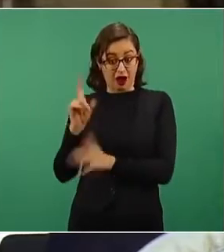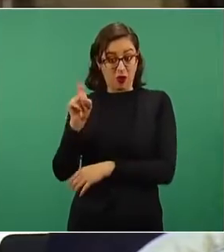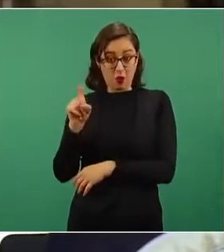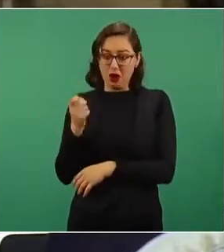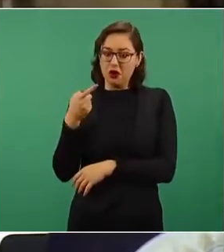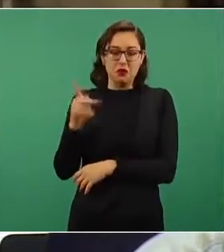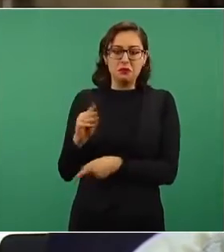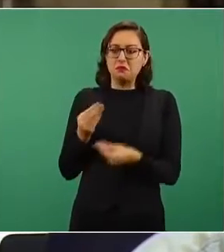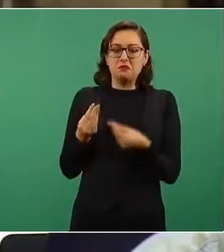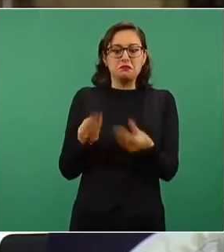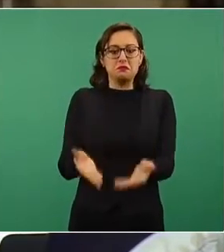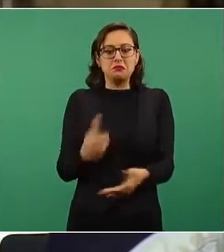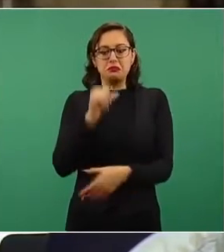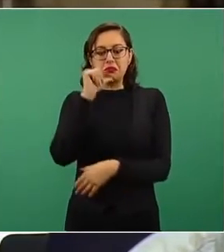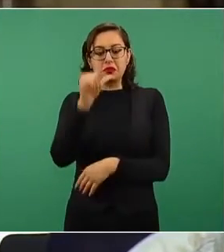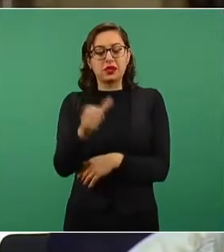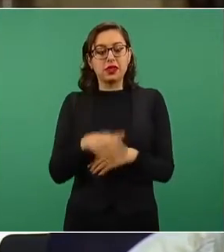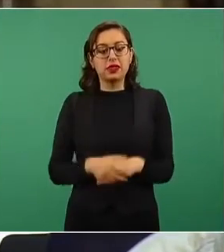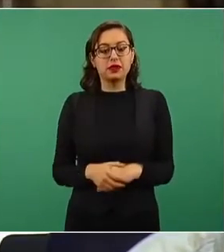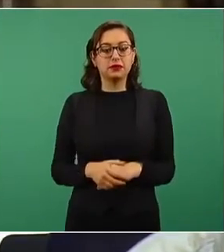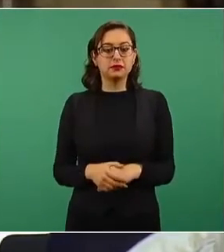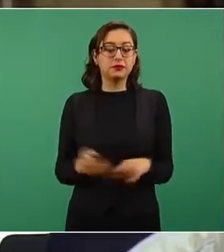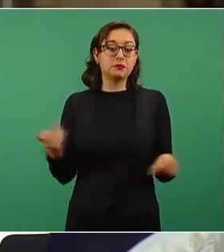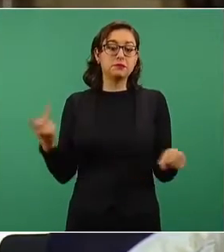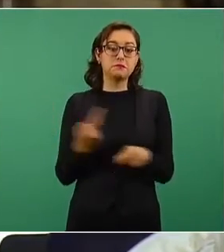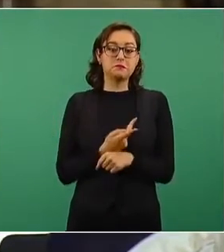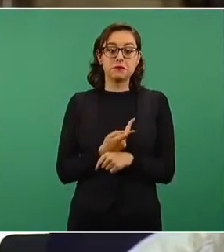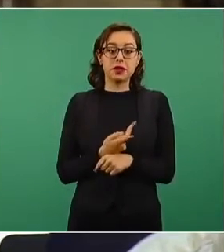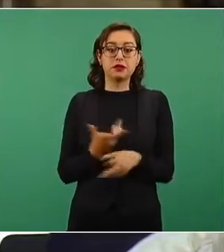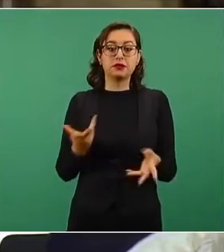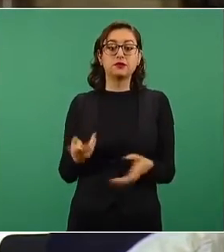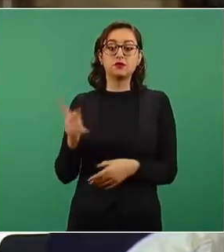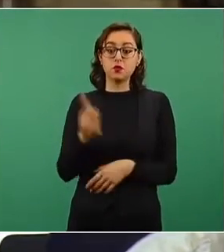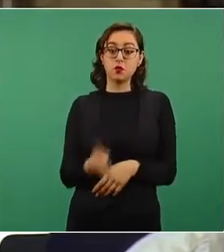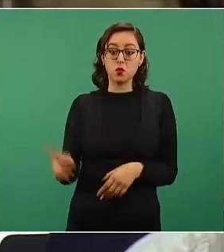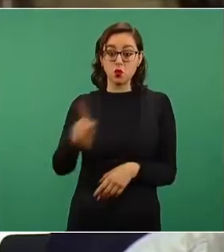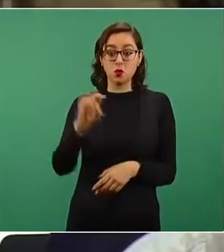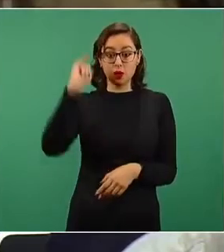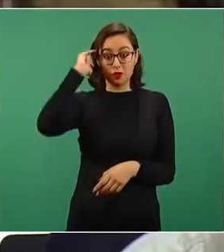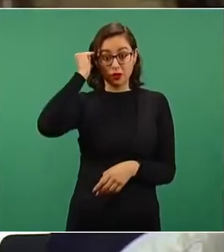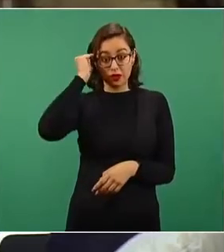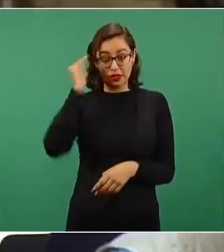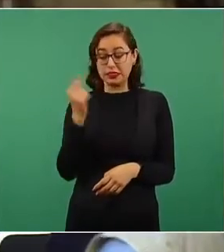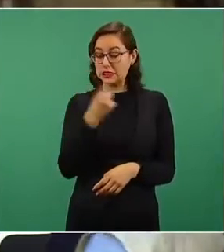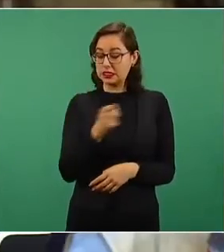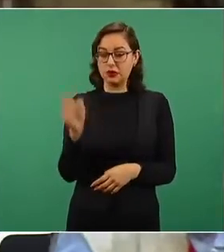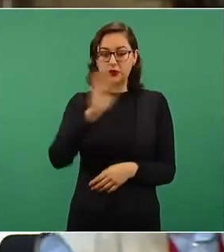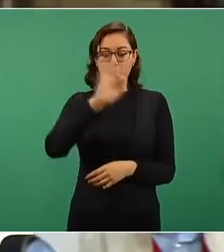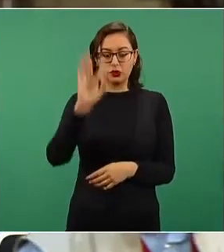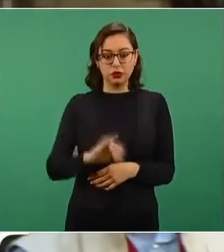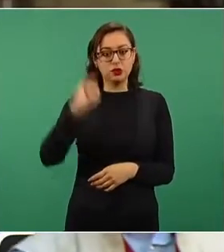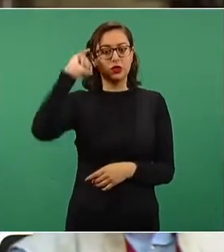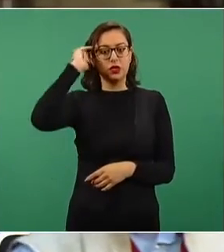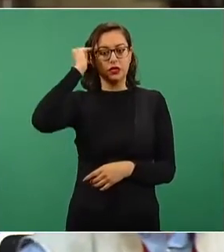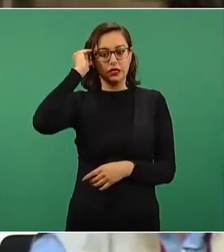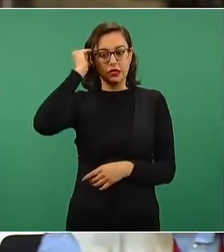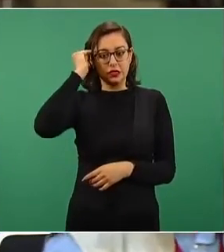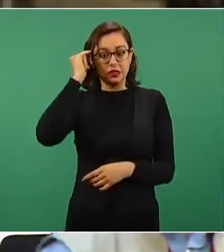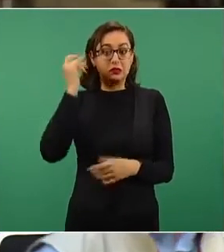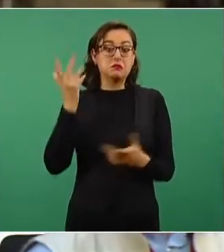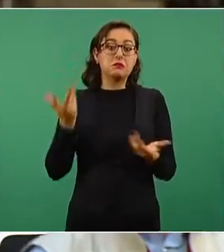Se dice fácil, pero de pronto se normaliza. Es un pueblo indígena, 100% indígena, y